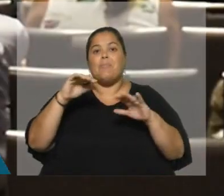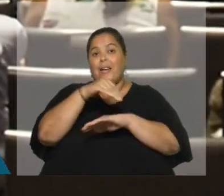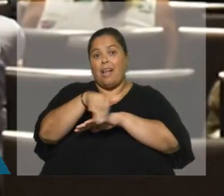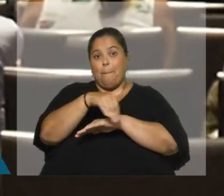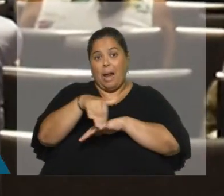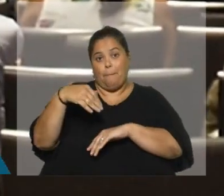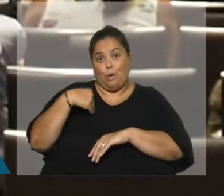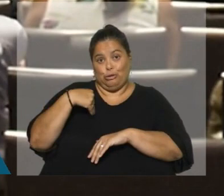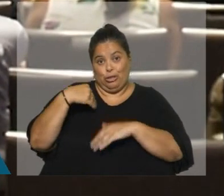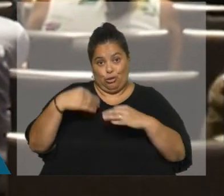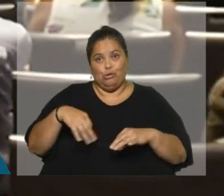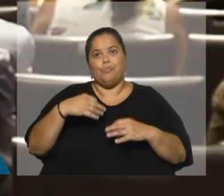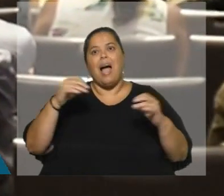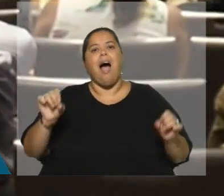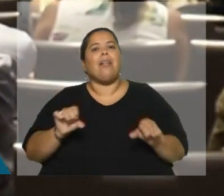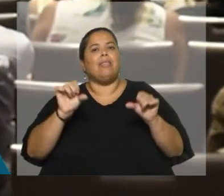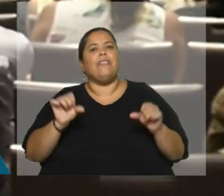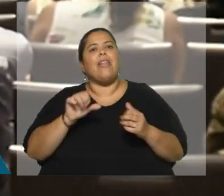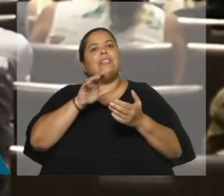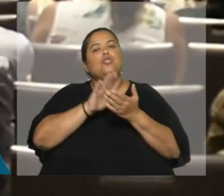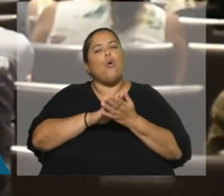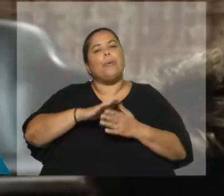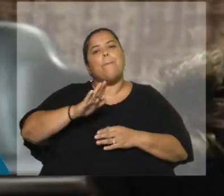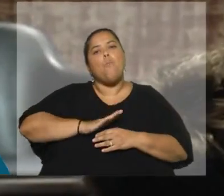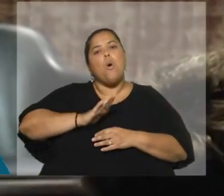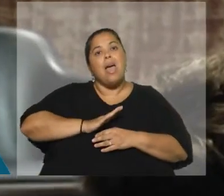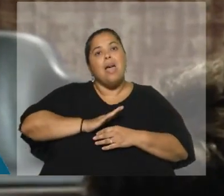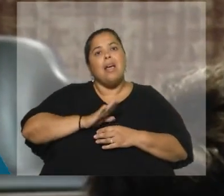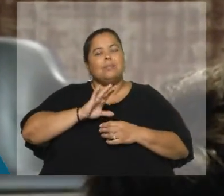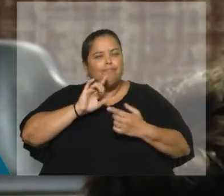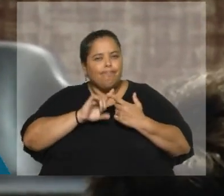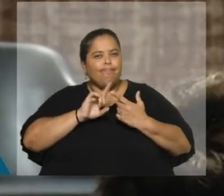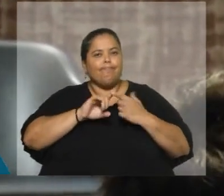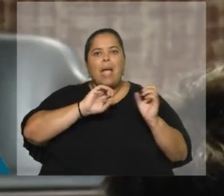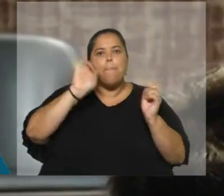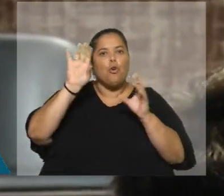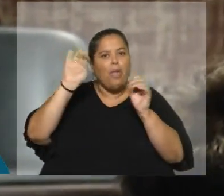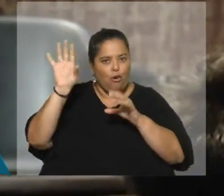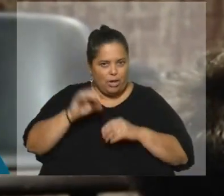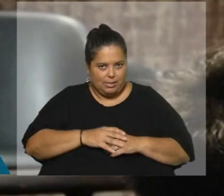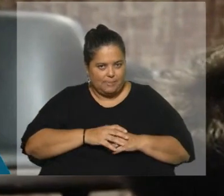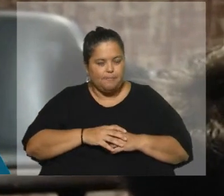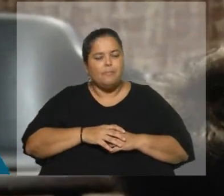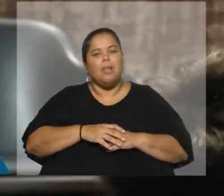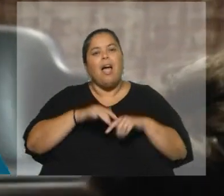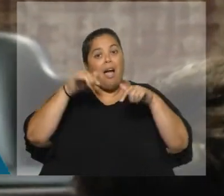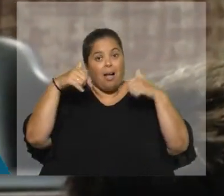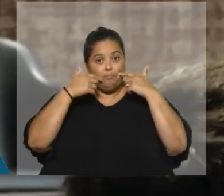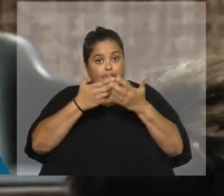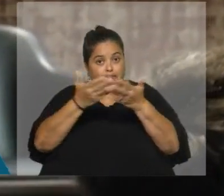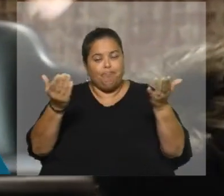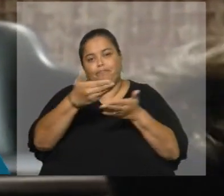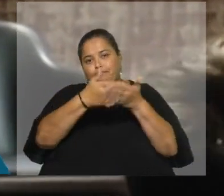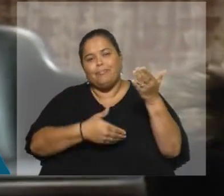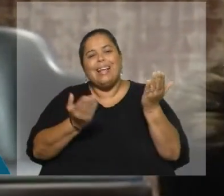actividad sobre mujeres exportadoras. Precisamente acá se presentó el resultado de un estudio que